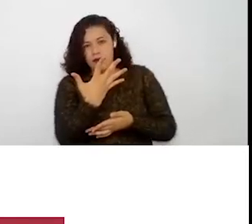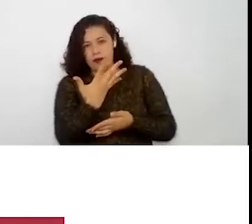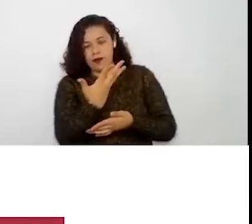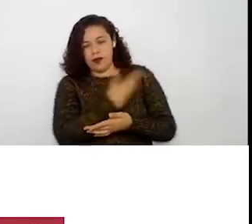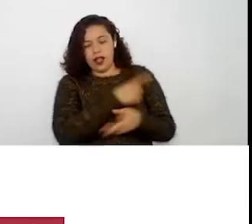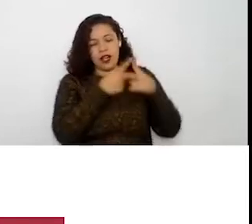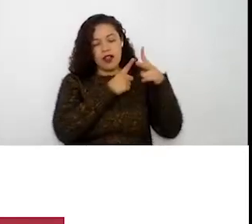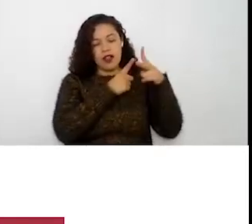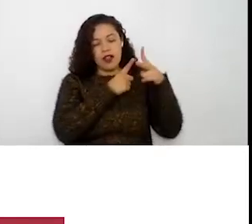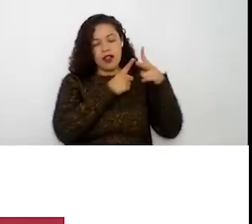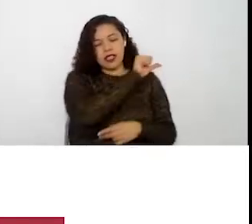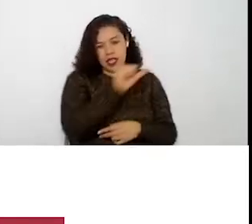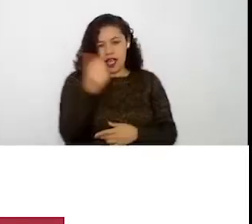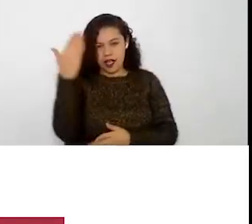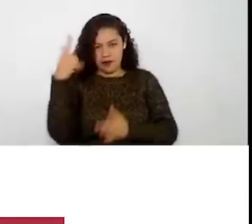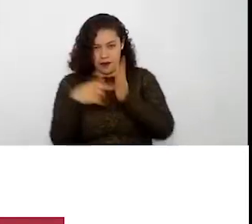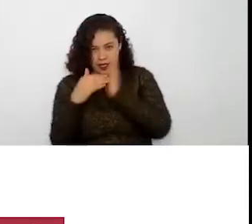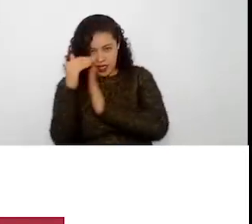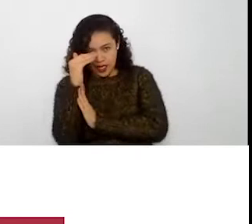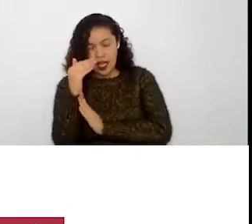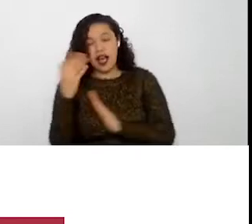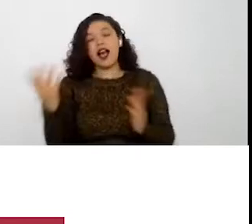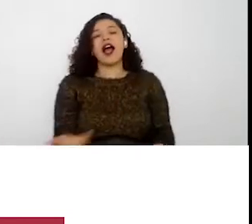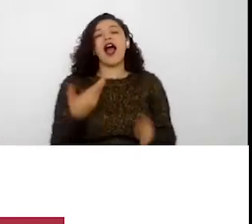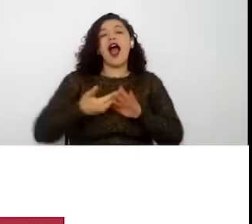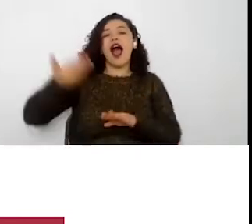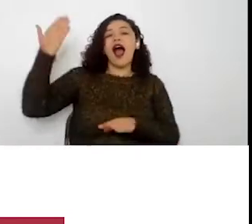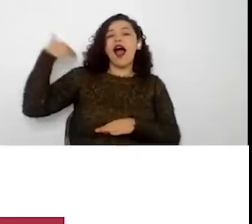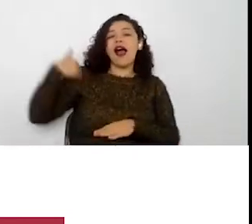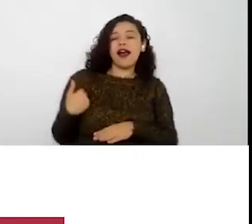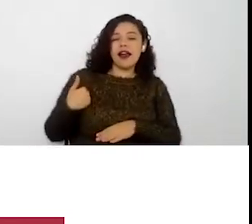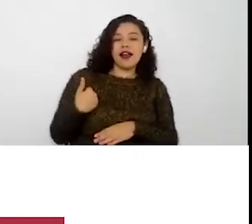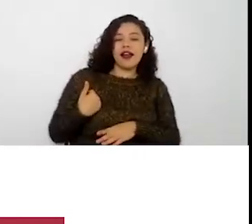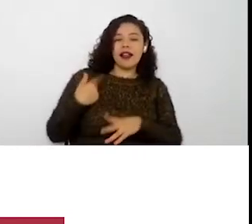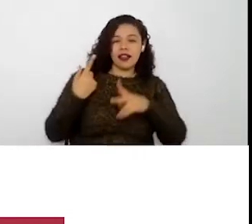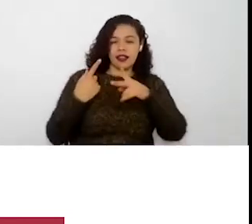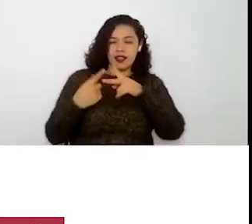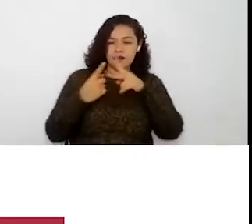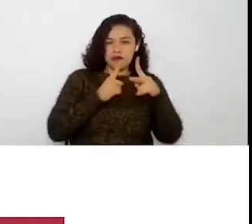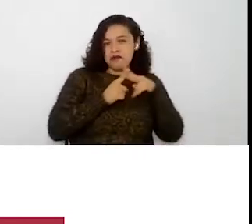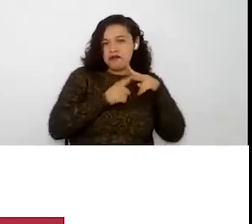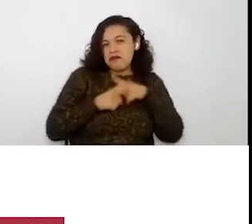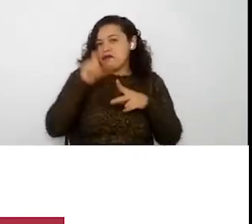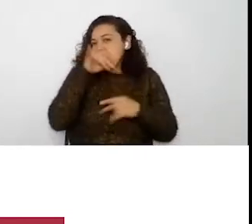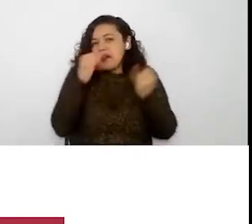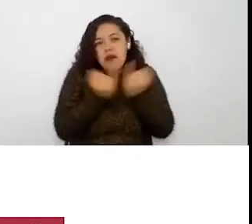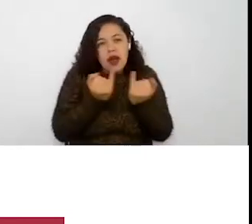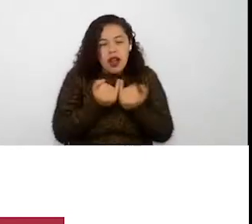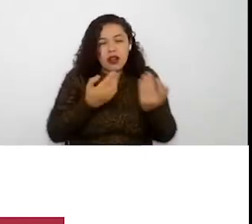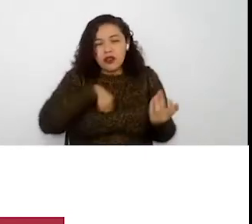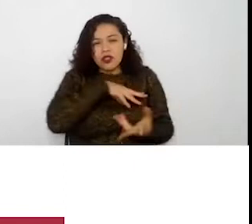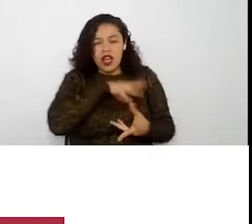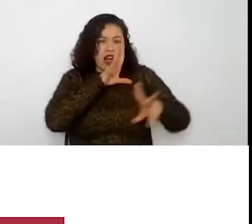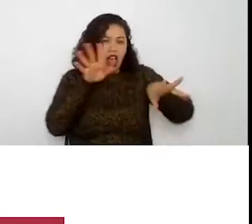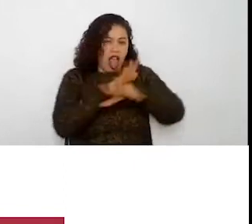de 6 al millar como también sucedía en el sistema pasado en el mt se calculan automáticamente por lo que no hay que ustedes